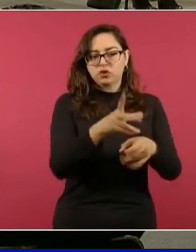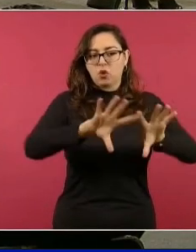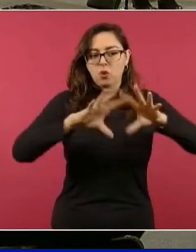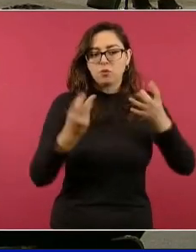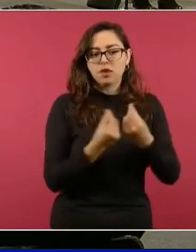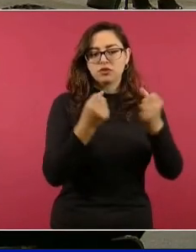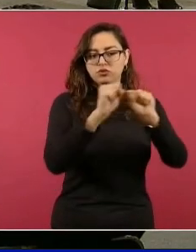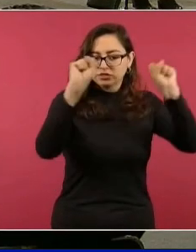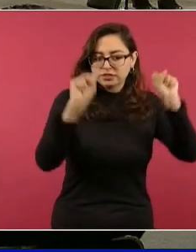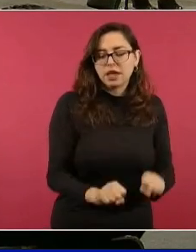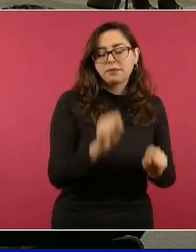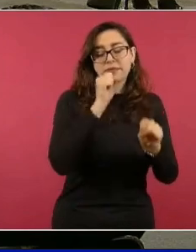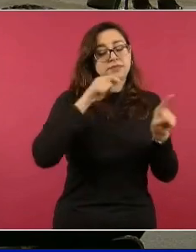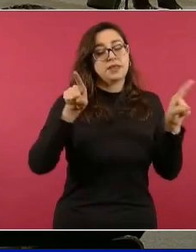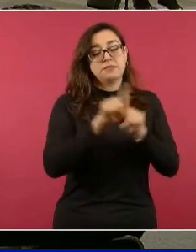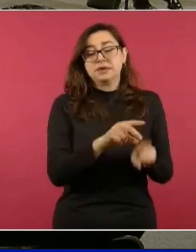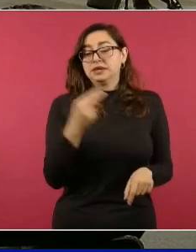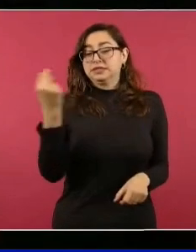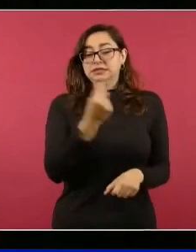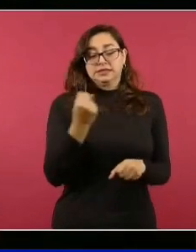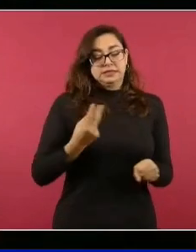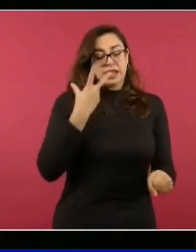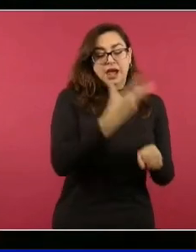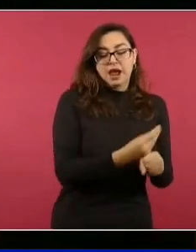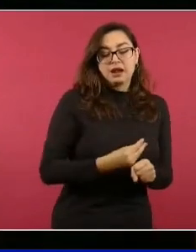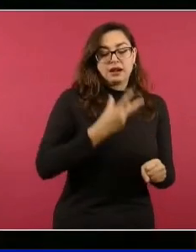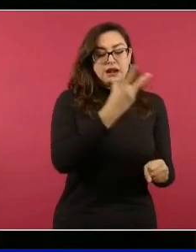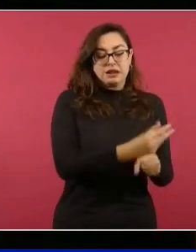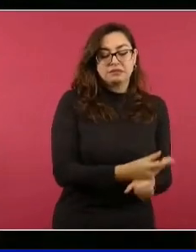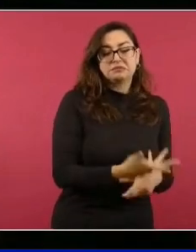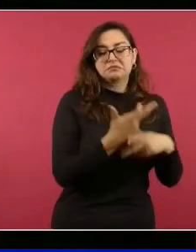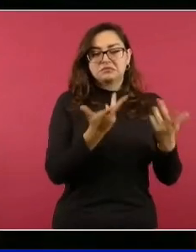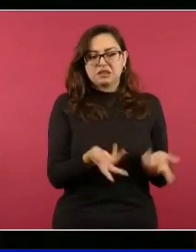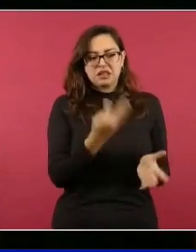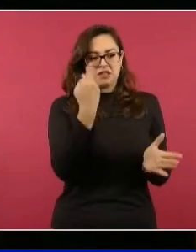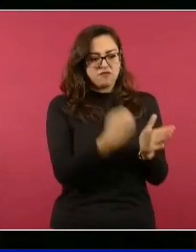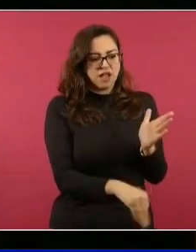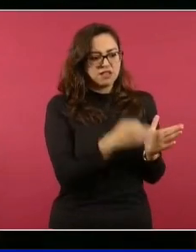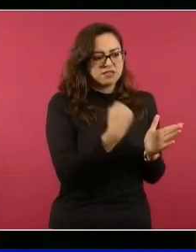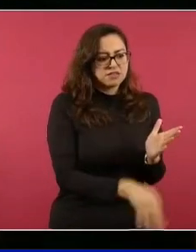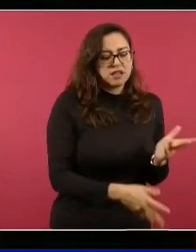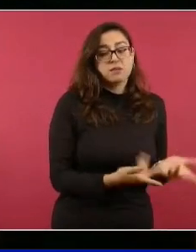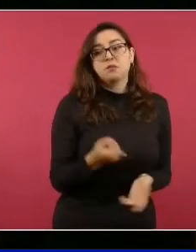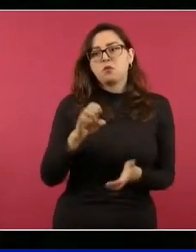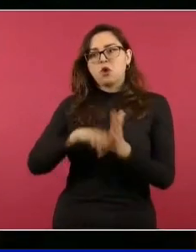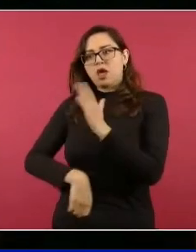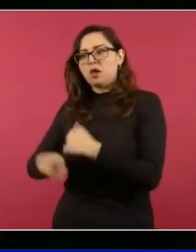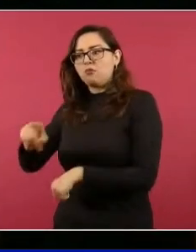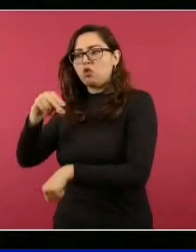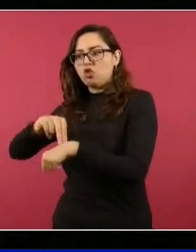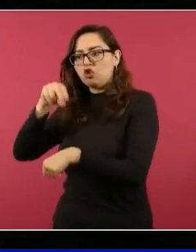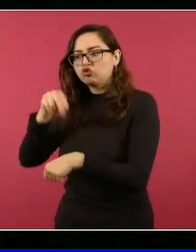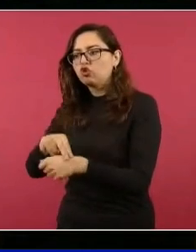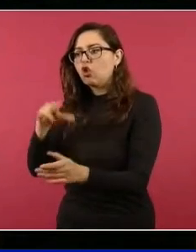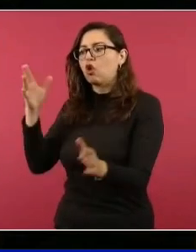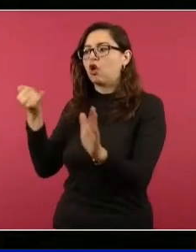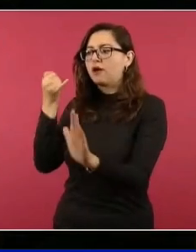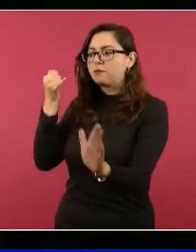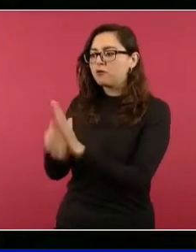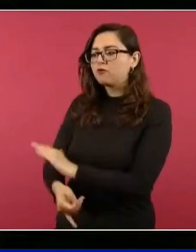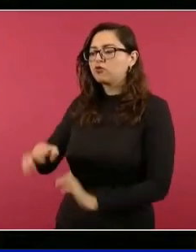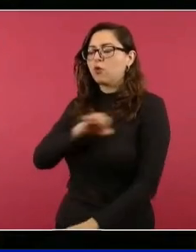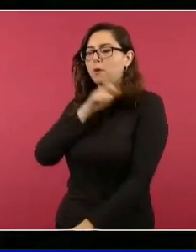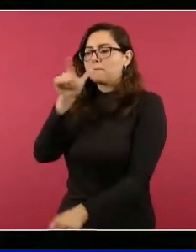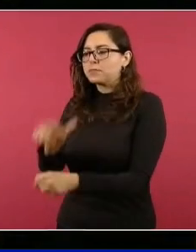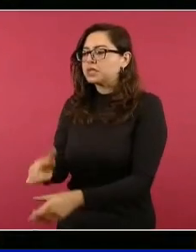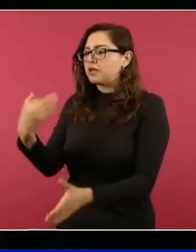Y consideramos que así como han lanzado ustedes una convocatoria para médicos y para especialistas y todo esto, si ustedes